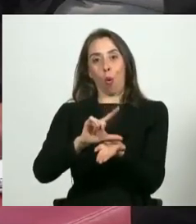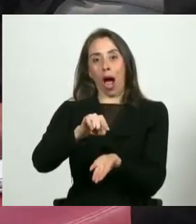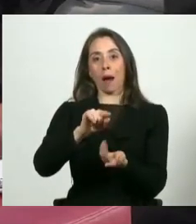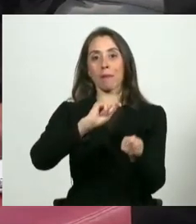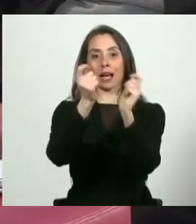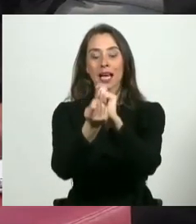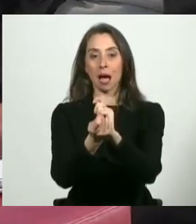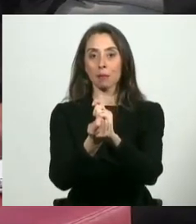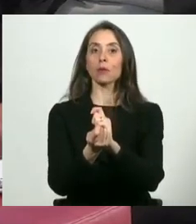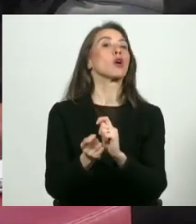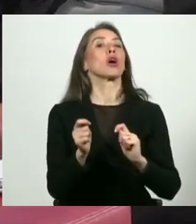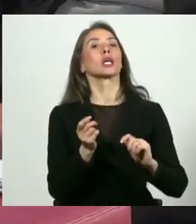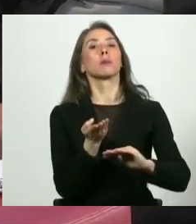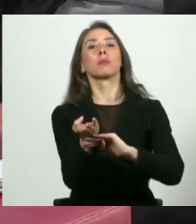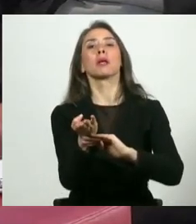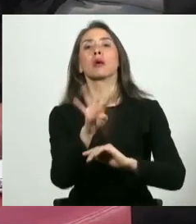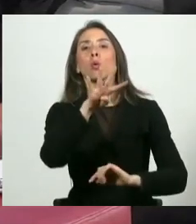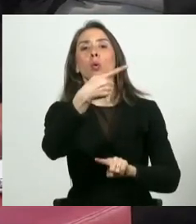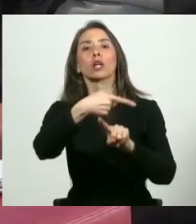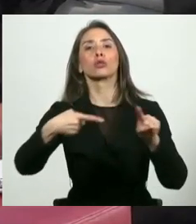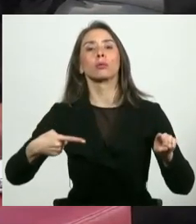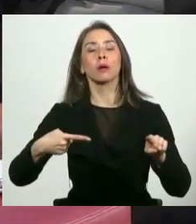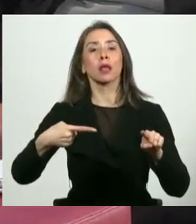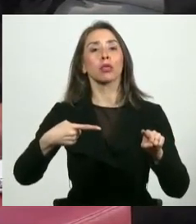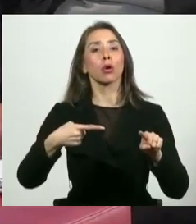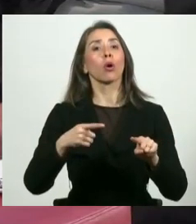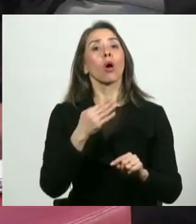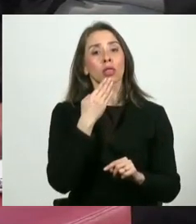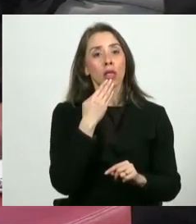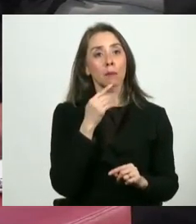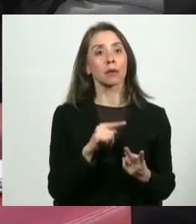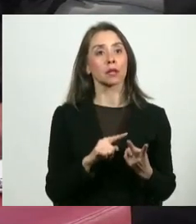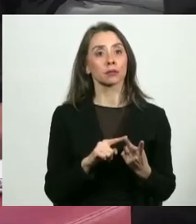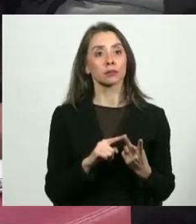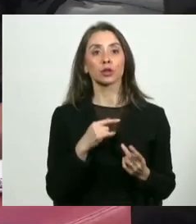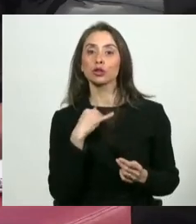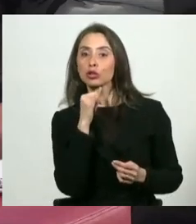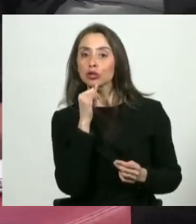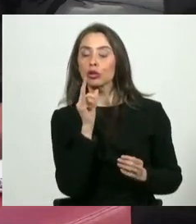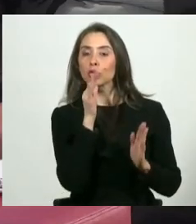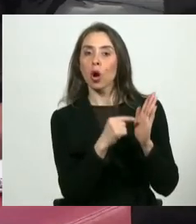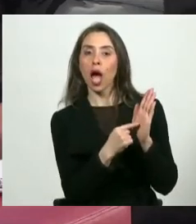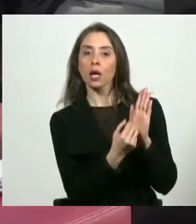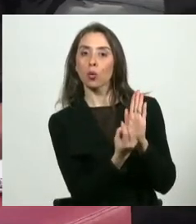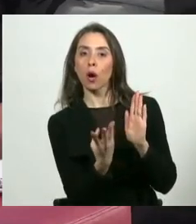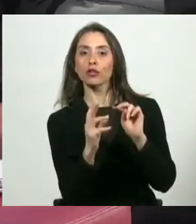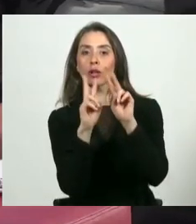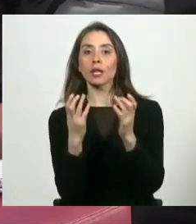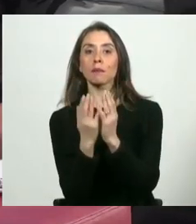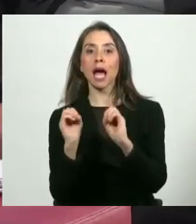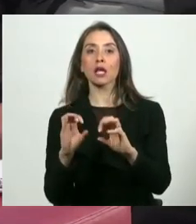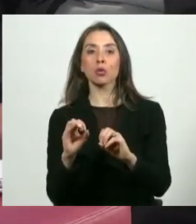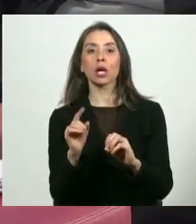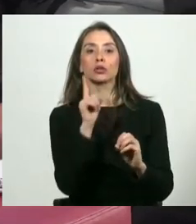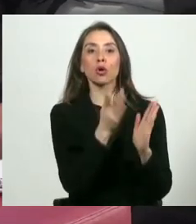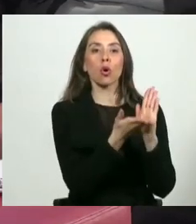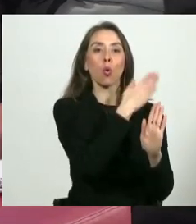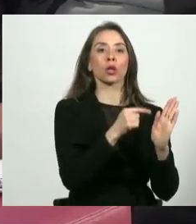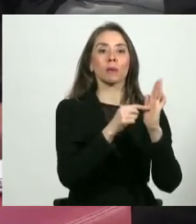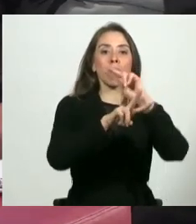No solamente el requisito cuarto medio, ¿no? Que si es que vamos, yo no tengo cifras respecto al tema educacional del último